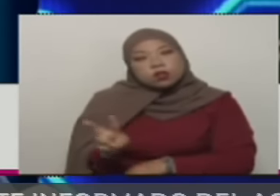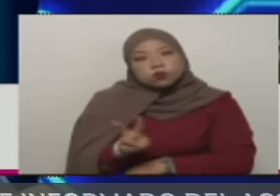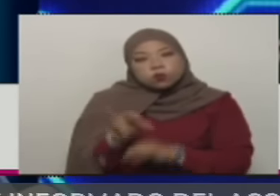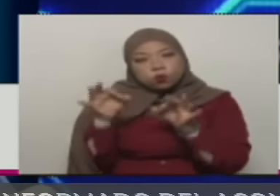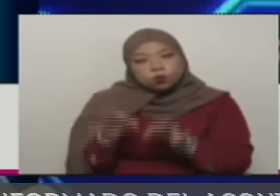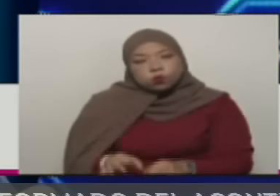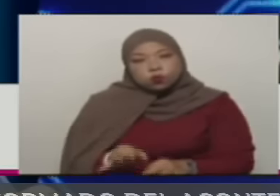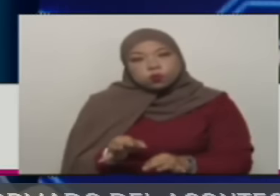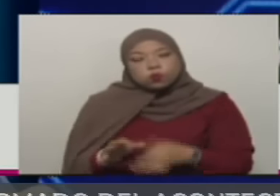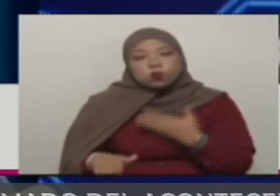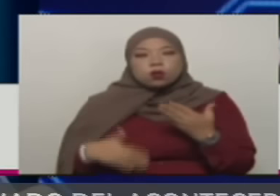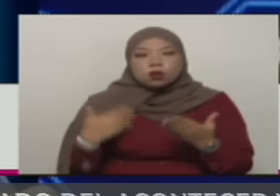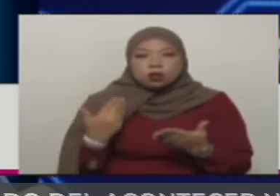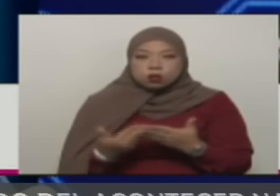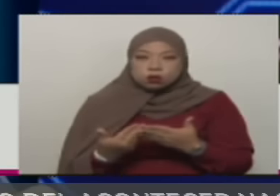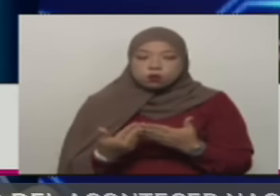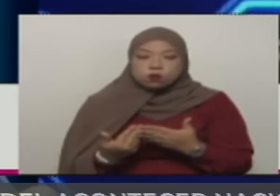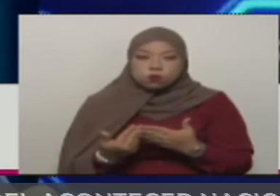Y hemos